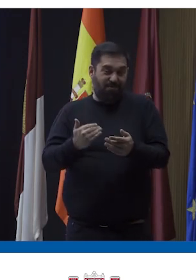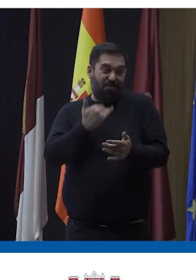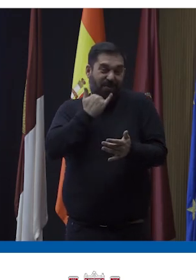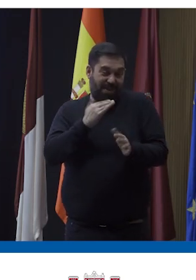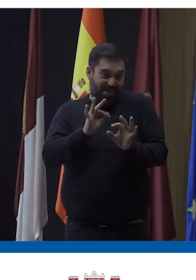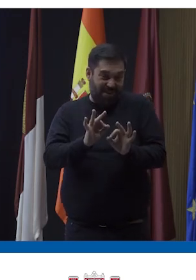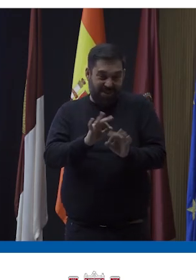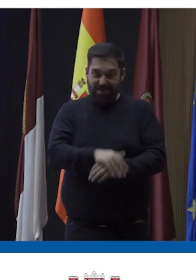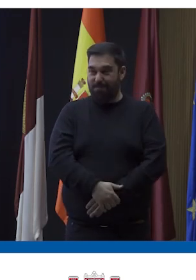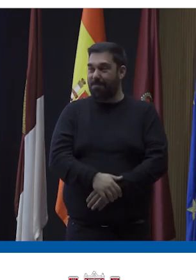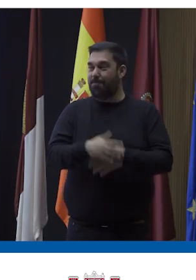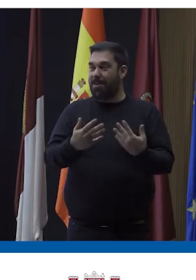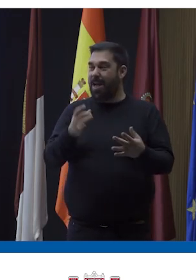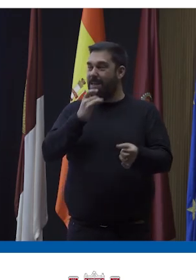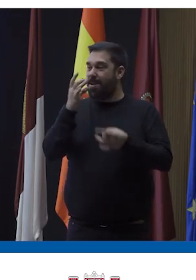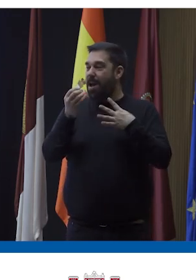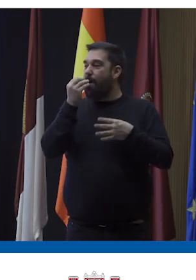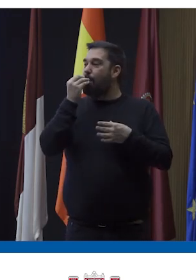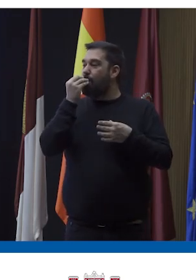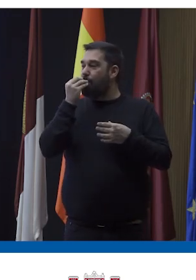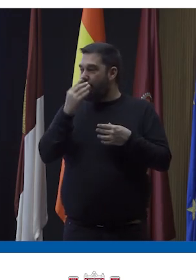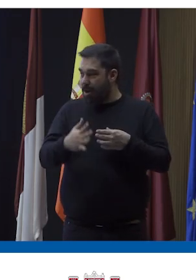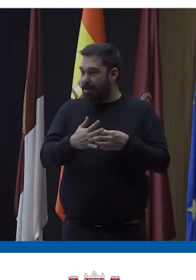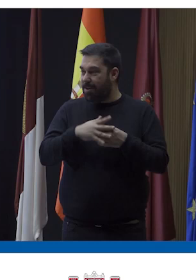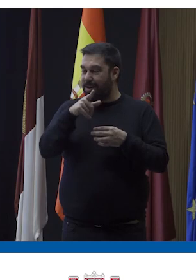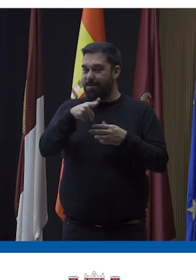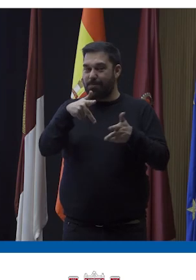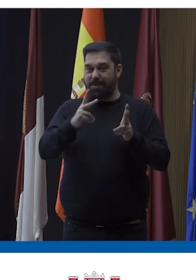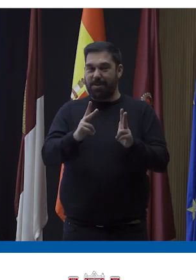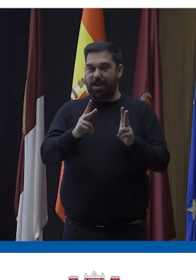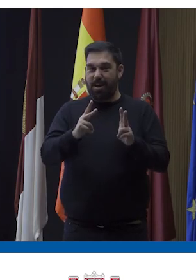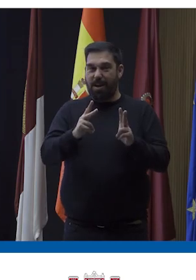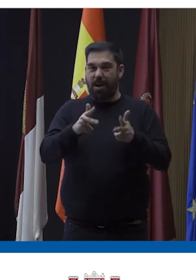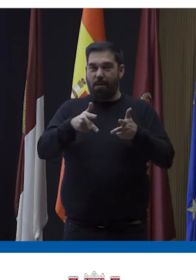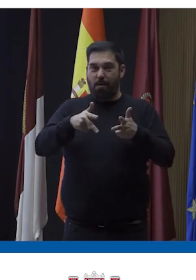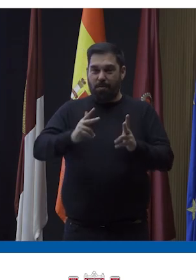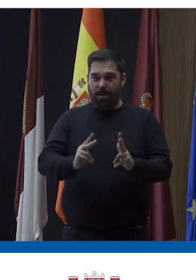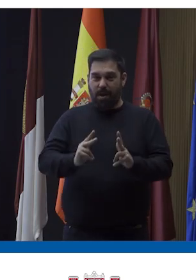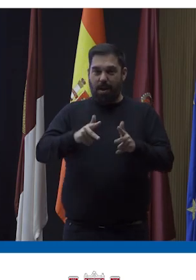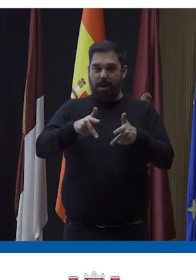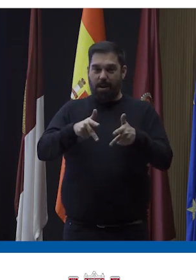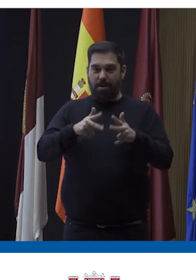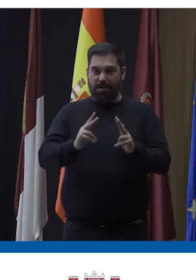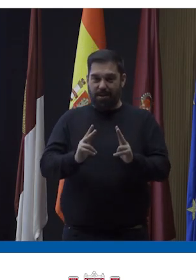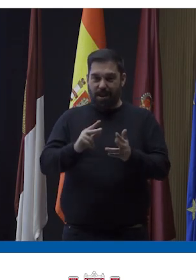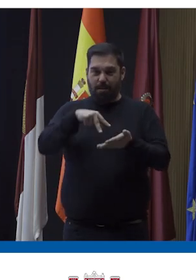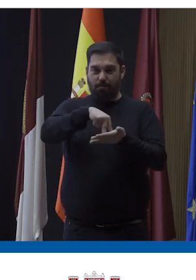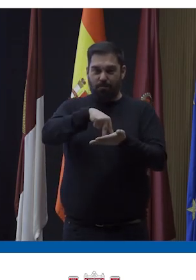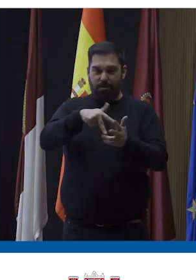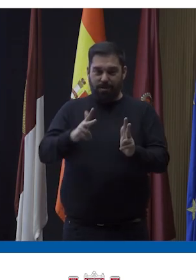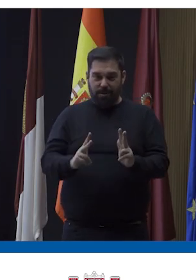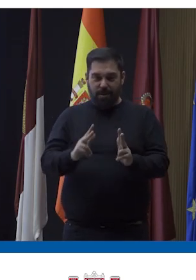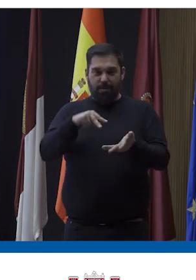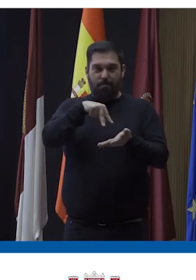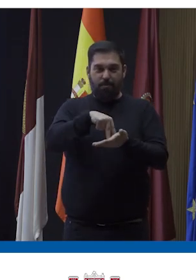ejemplo, un ejercicio muy bueno es en una silla sentarse y levantarse 20 veces. Eso no lo el sabía. hecho, claro,